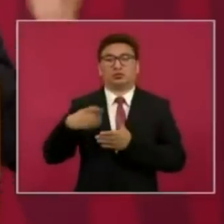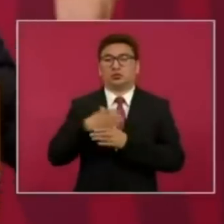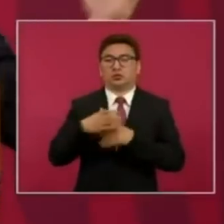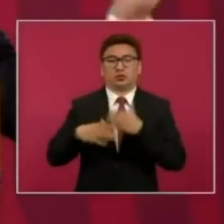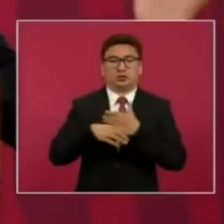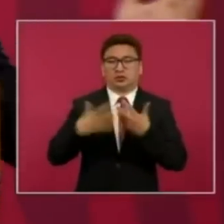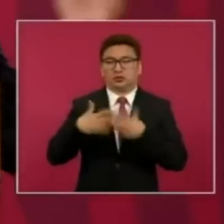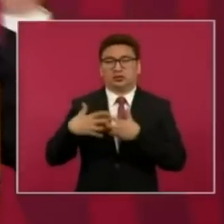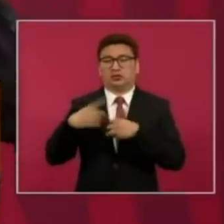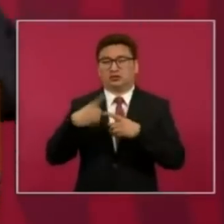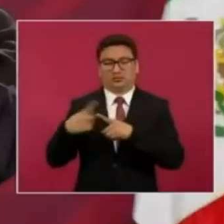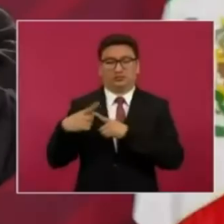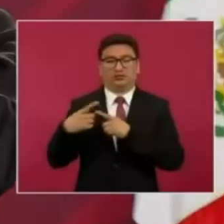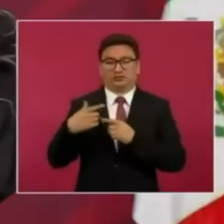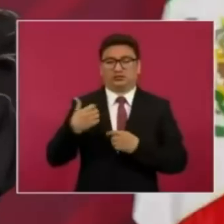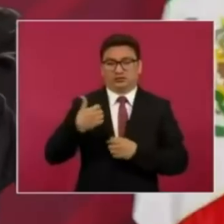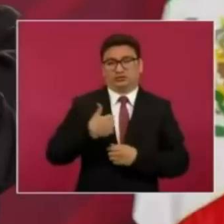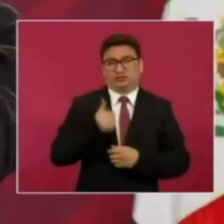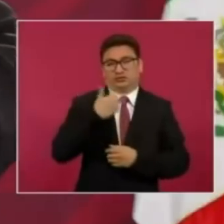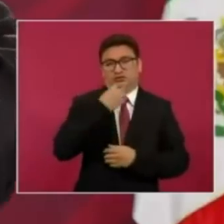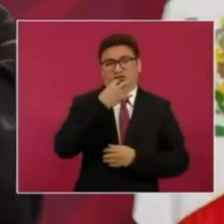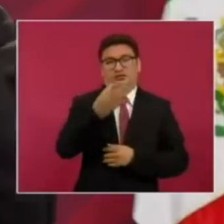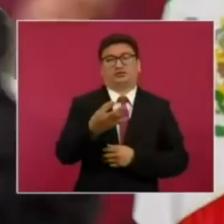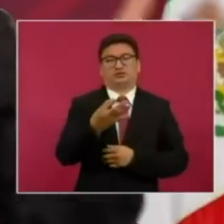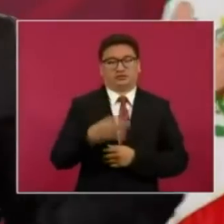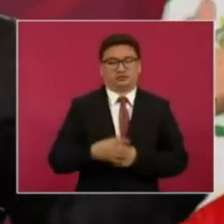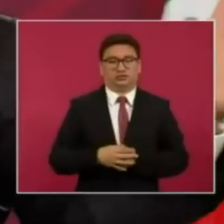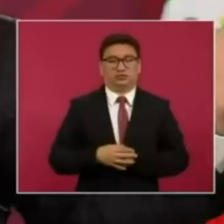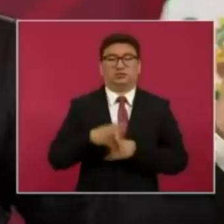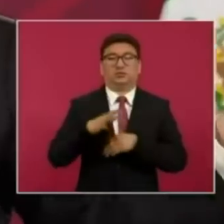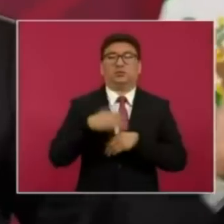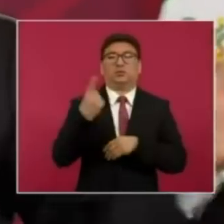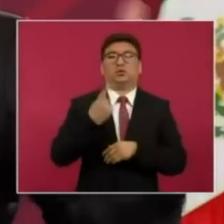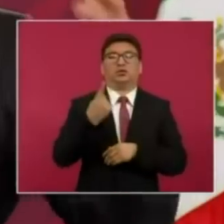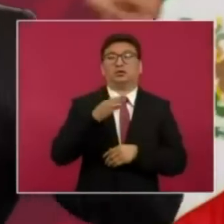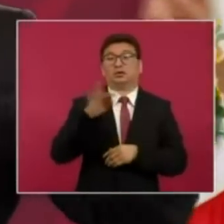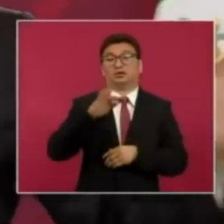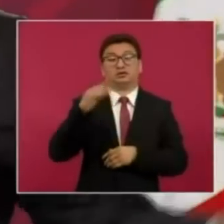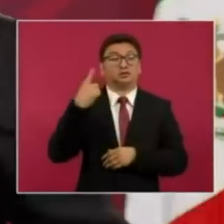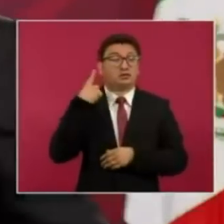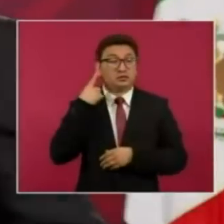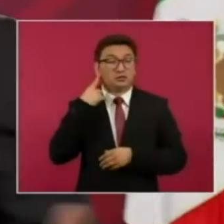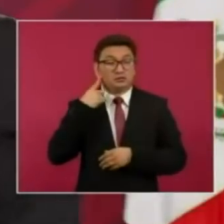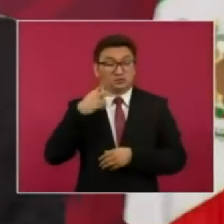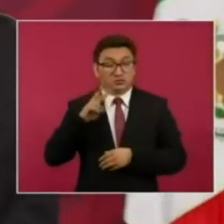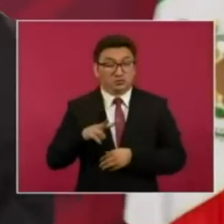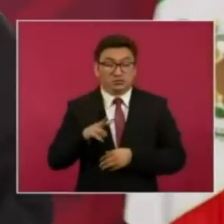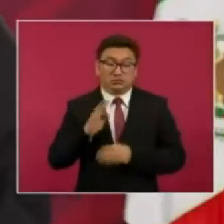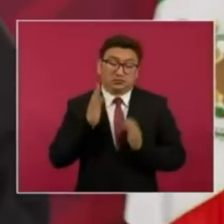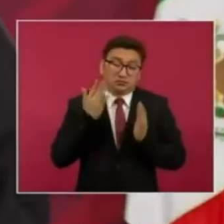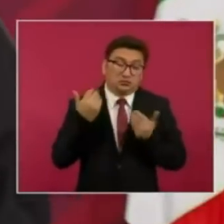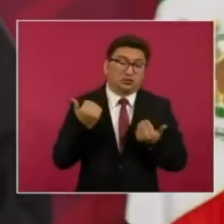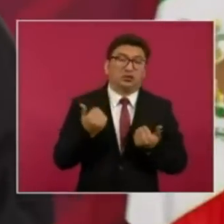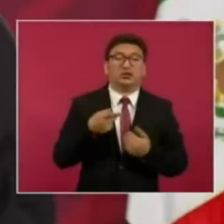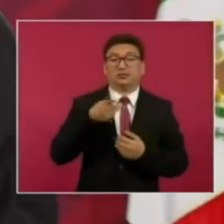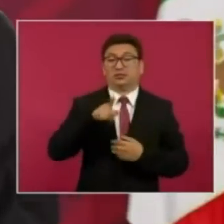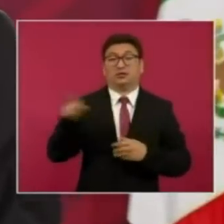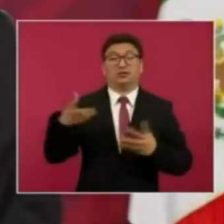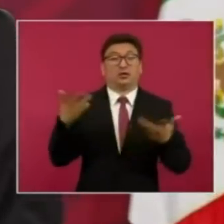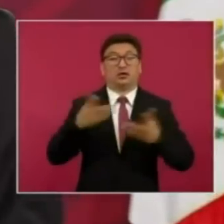y esto aprovecho para informarlo porque puede ser que no sea cierto, pero son capaces de